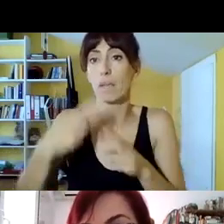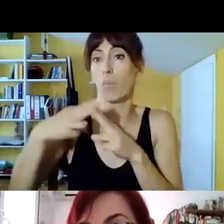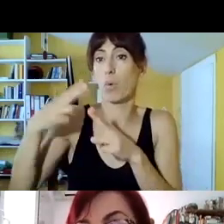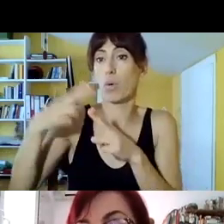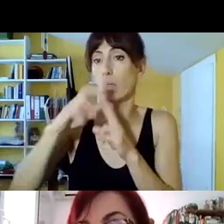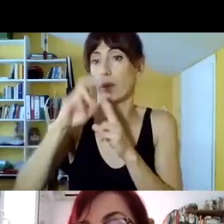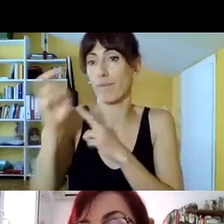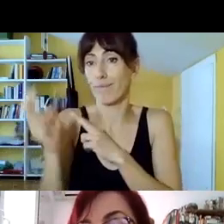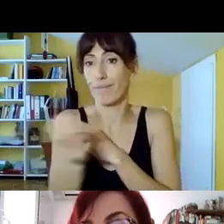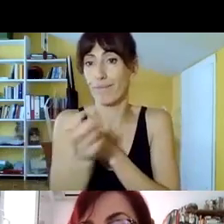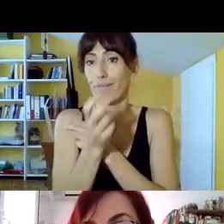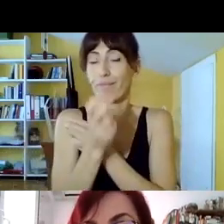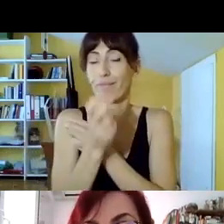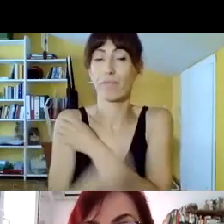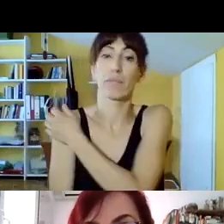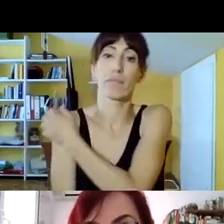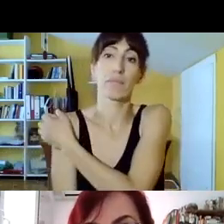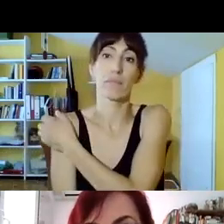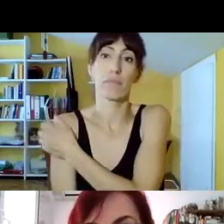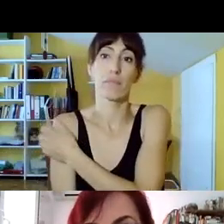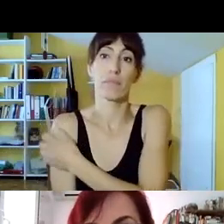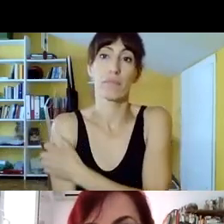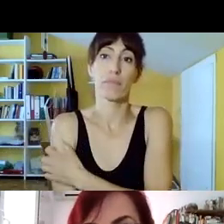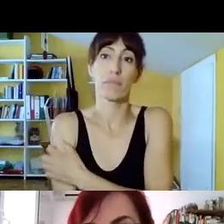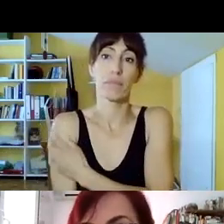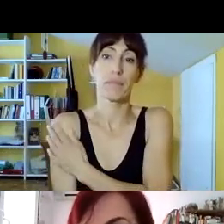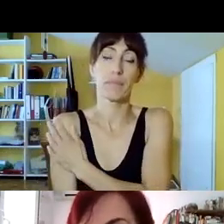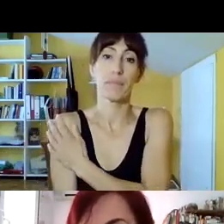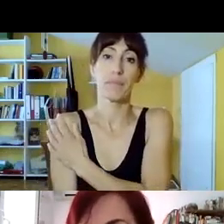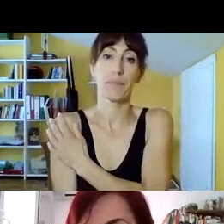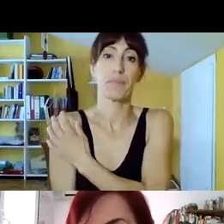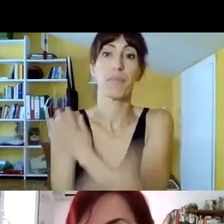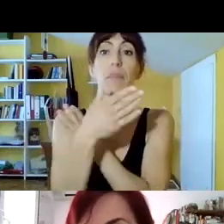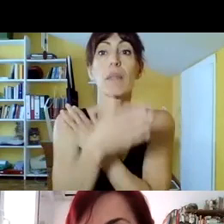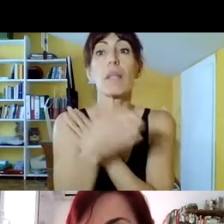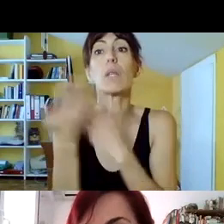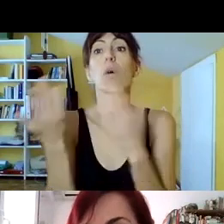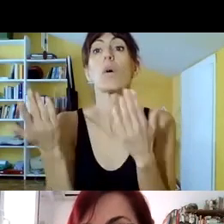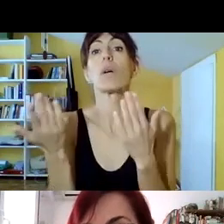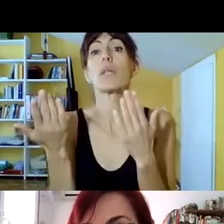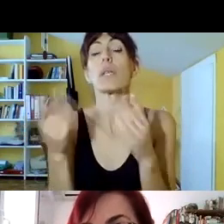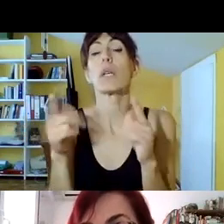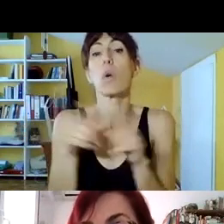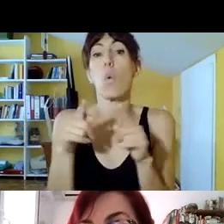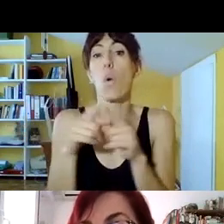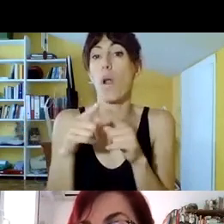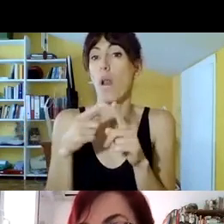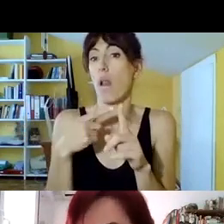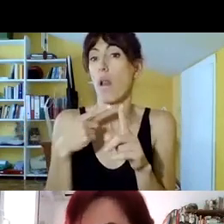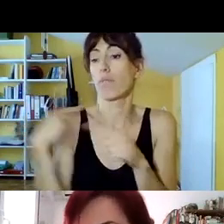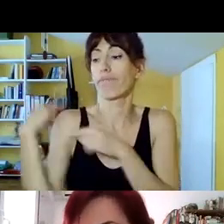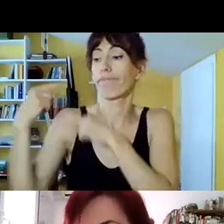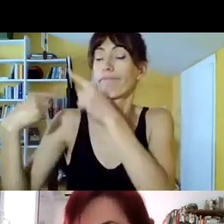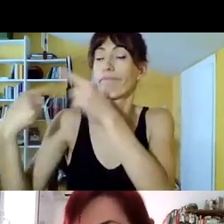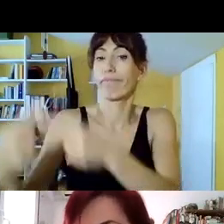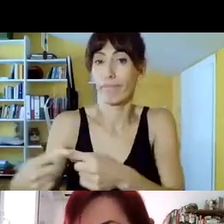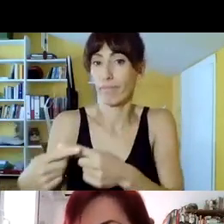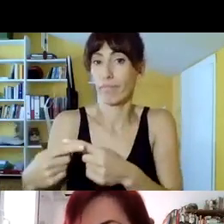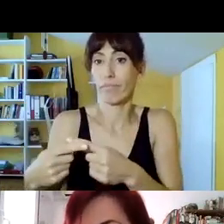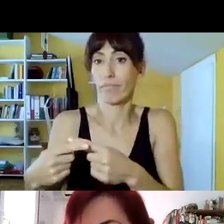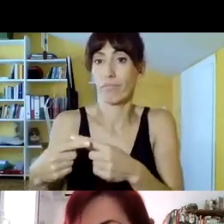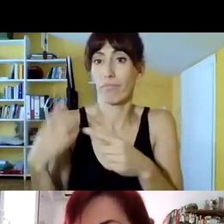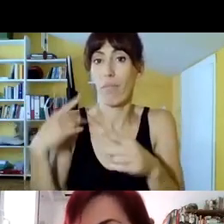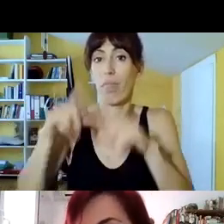Y esto, que es un poco el marco de los determinantes clásico, está muy determinado